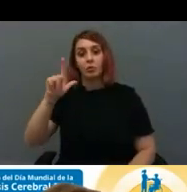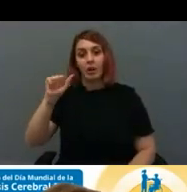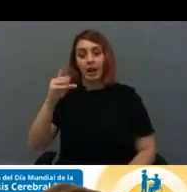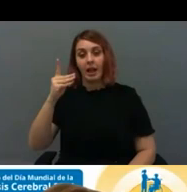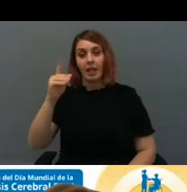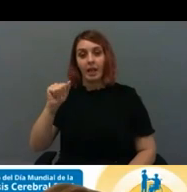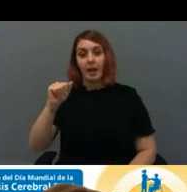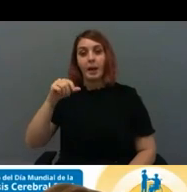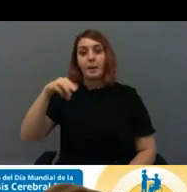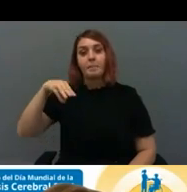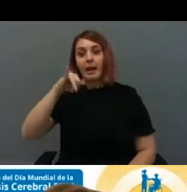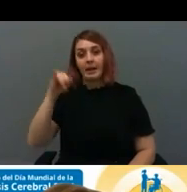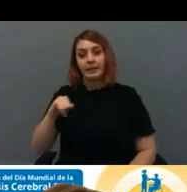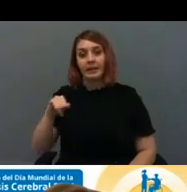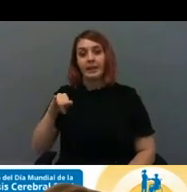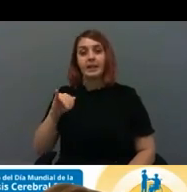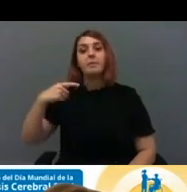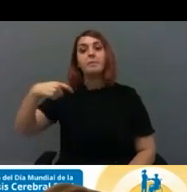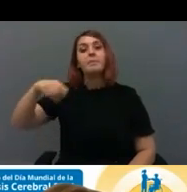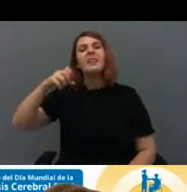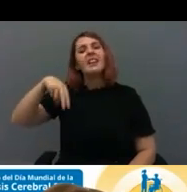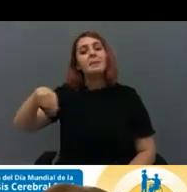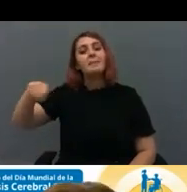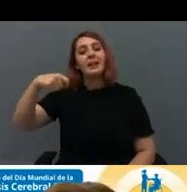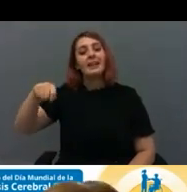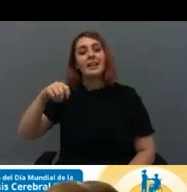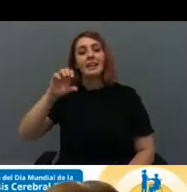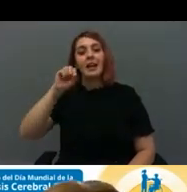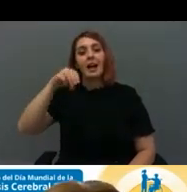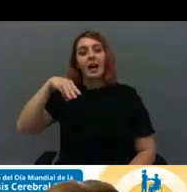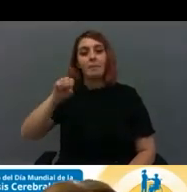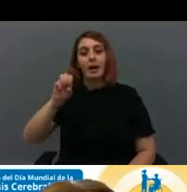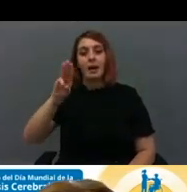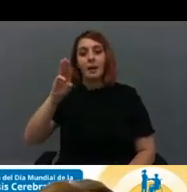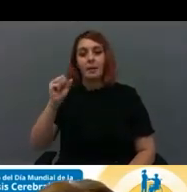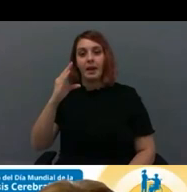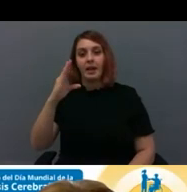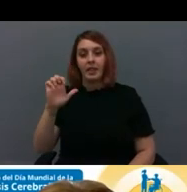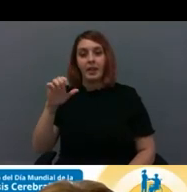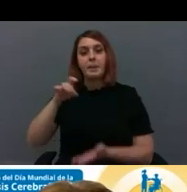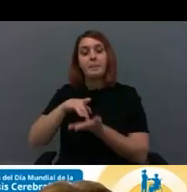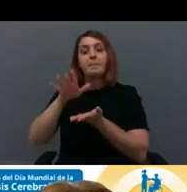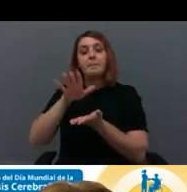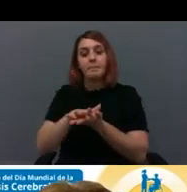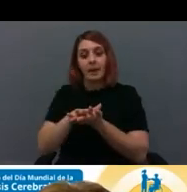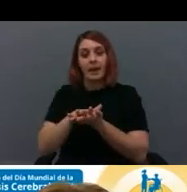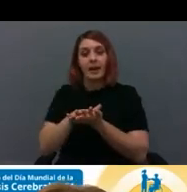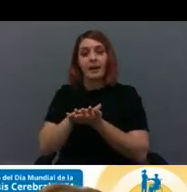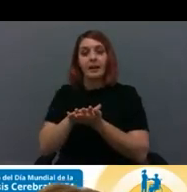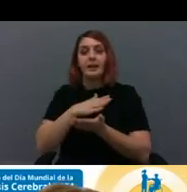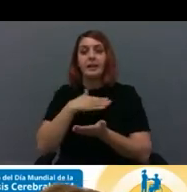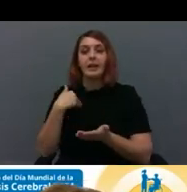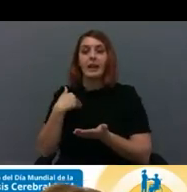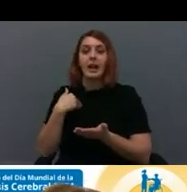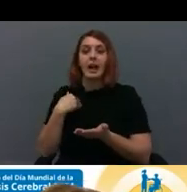de Amapaz en Málaga, y que ella quería apuntar a propósito de los grupos de ayuda mutua, porque ha puesto que se despide, entonces iba a leeros